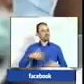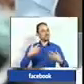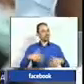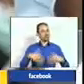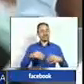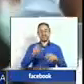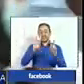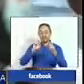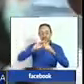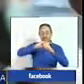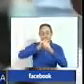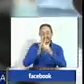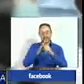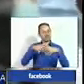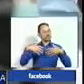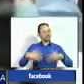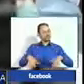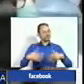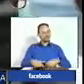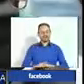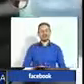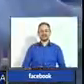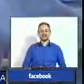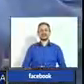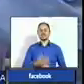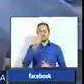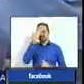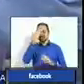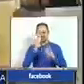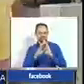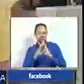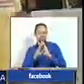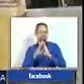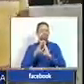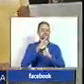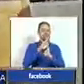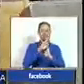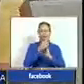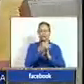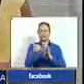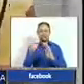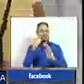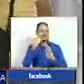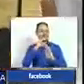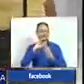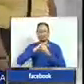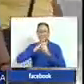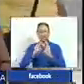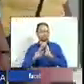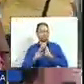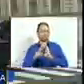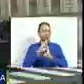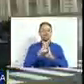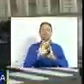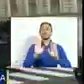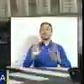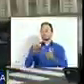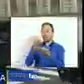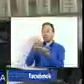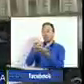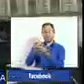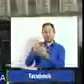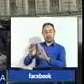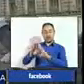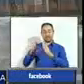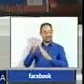cuanto a la pandemia del COVID-19, con un crecimiento exponencial de los casos. Al hacer una reapertura económica en medio